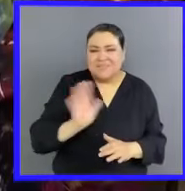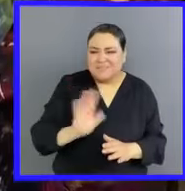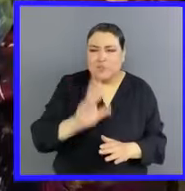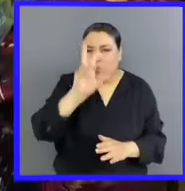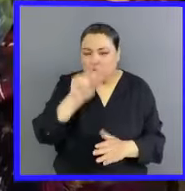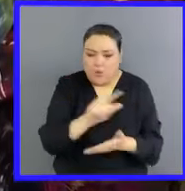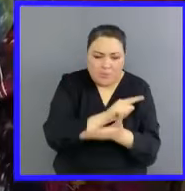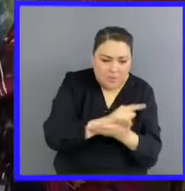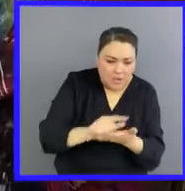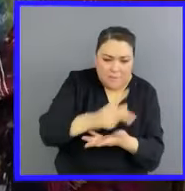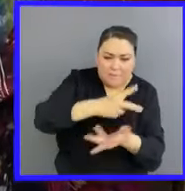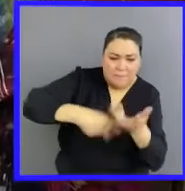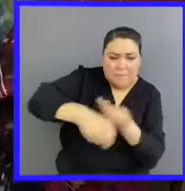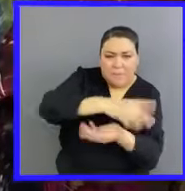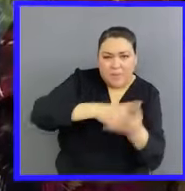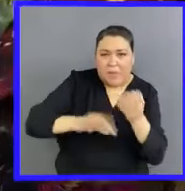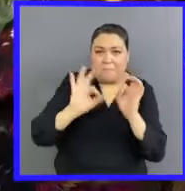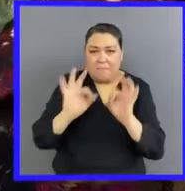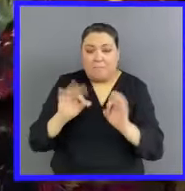Pues hacemos todo,